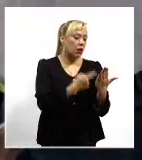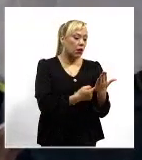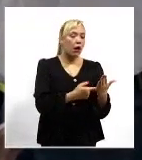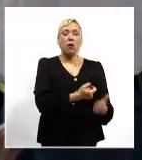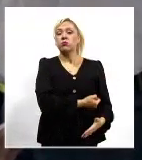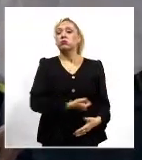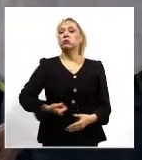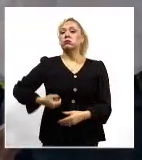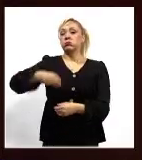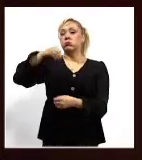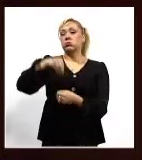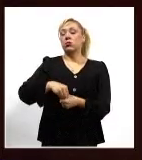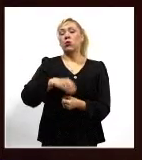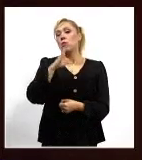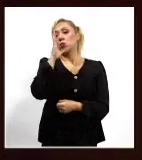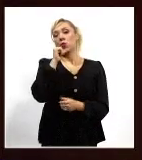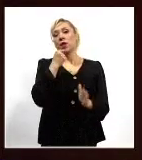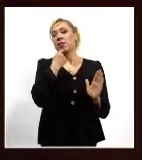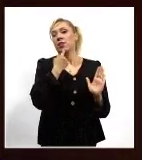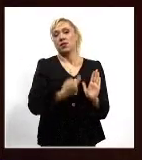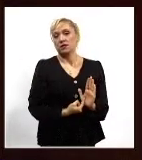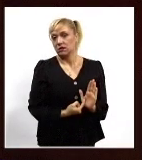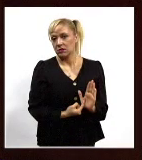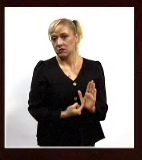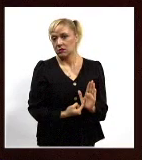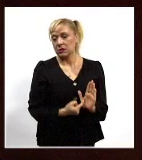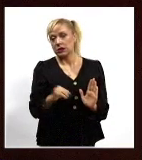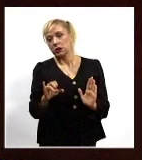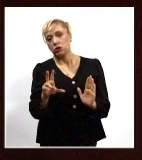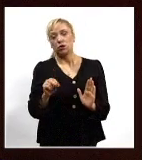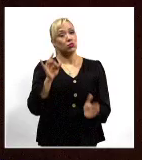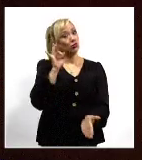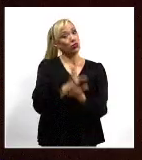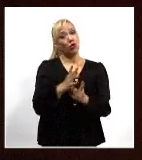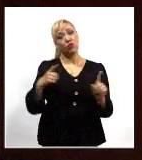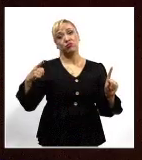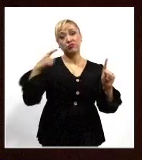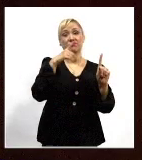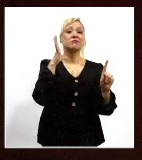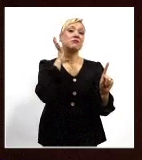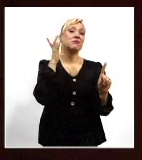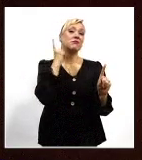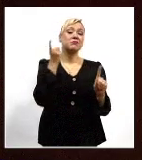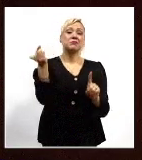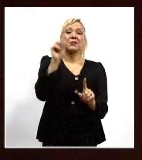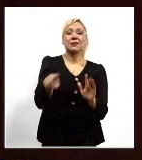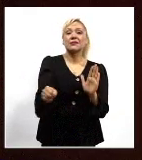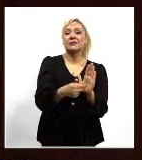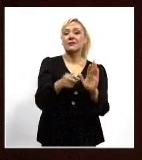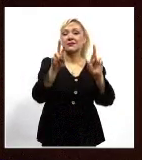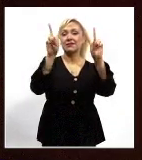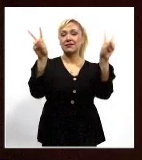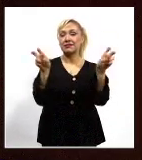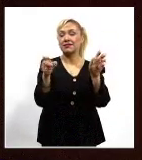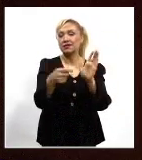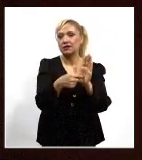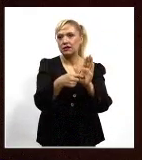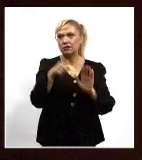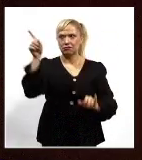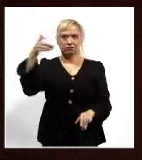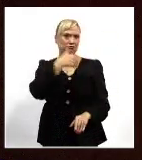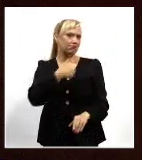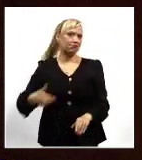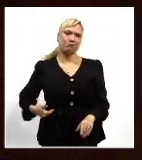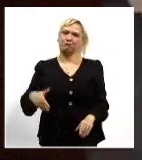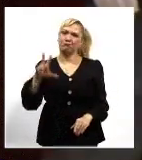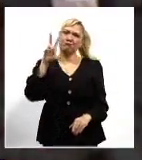seguridad nacional. Solo puede ser el Congreso de la Unión el que regule esta materia y no así el Poder Ejecutivo